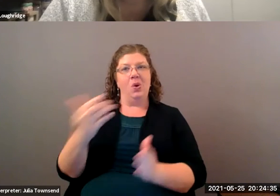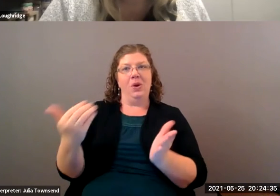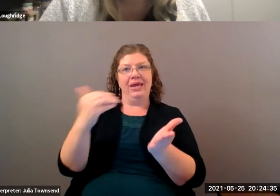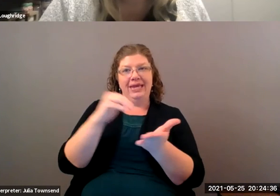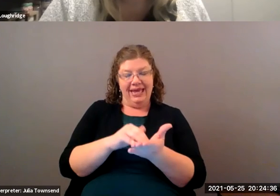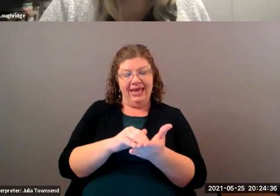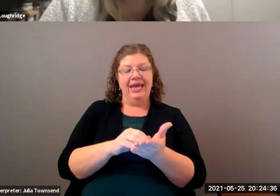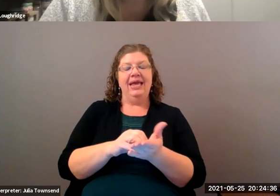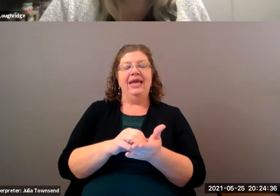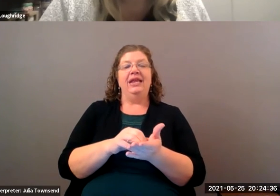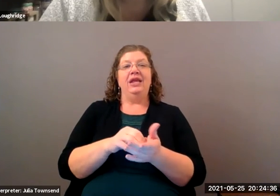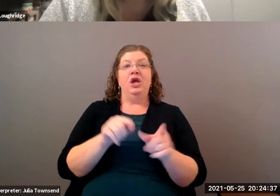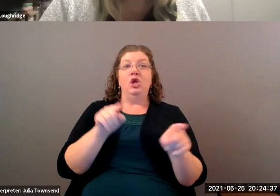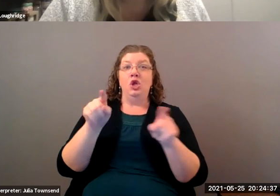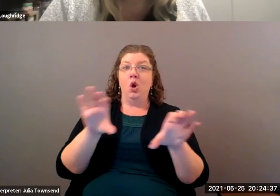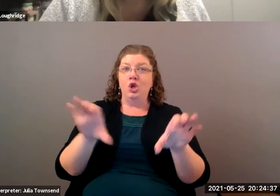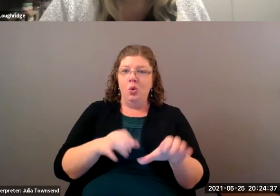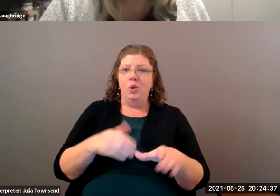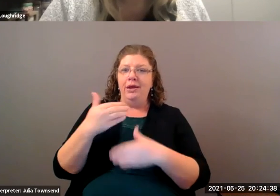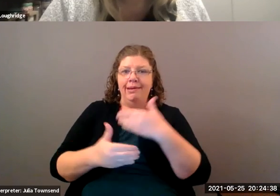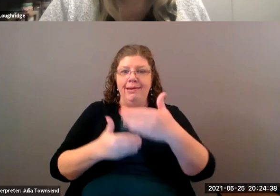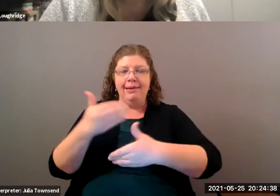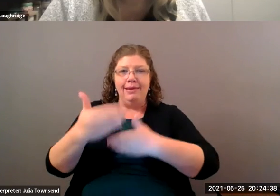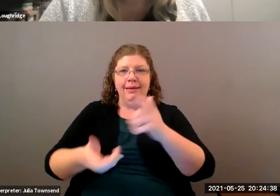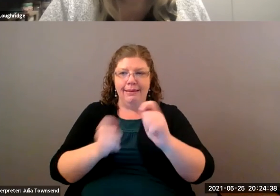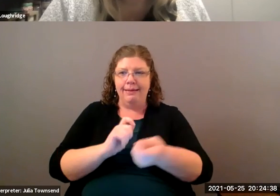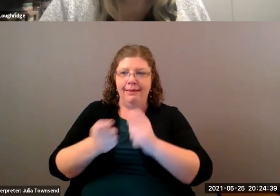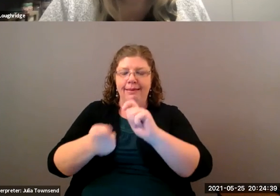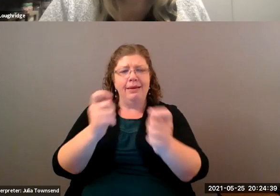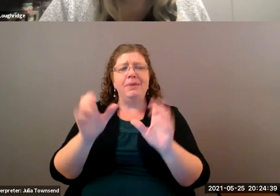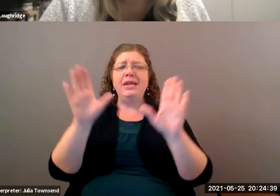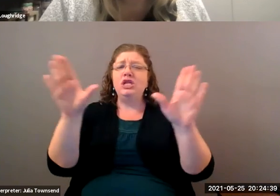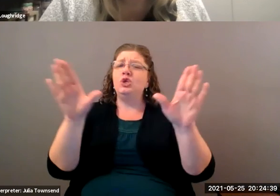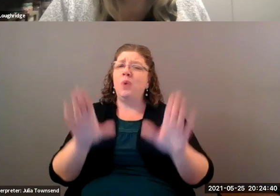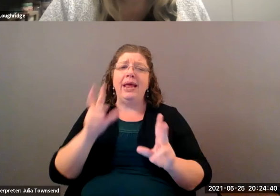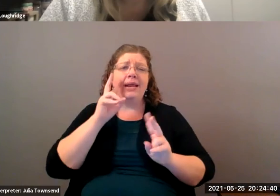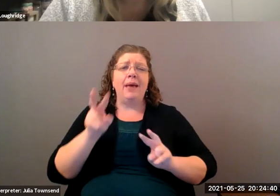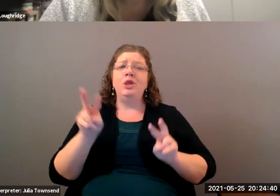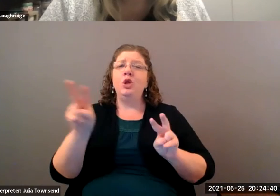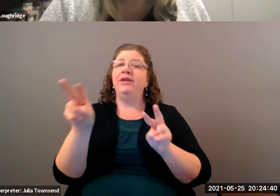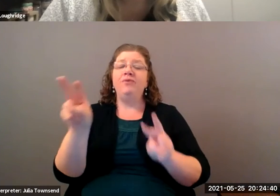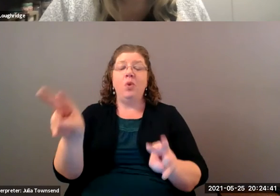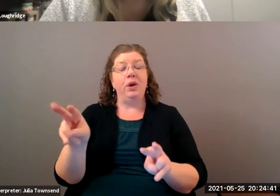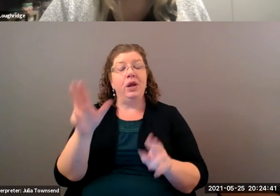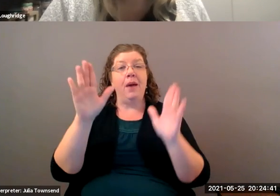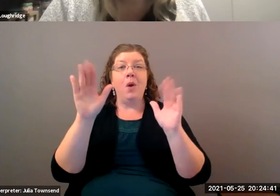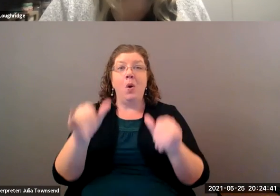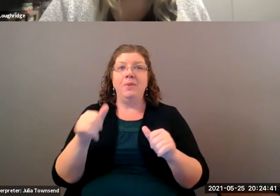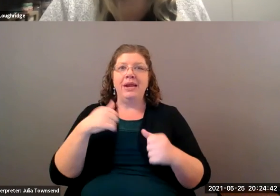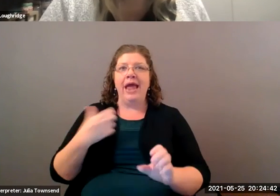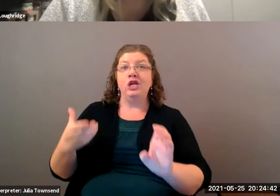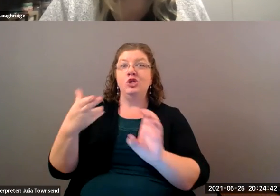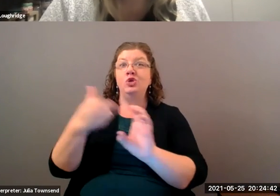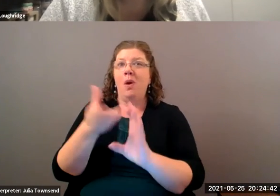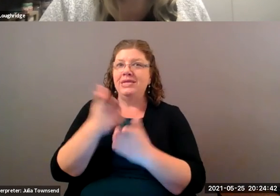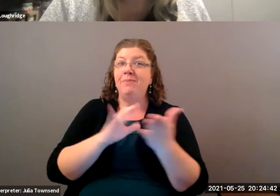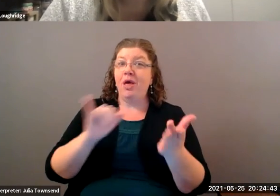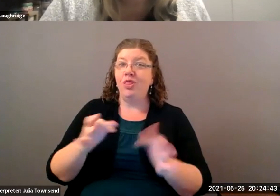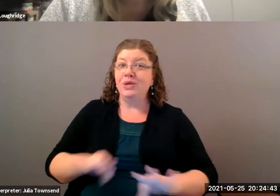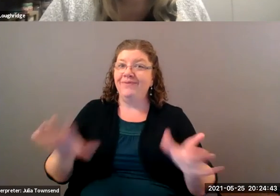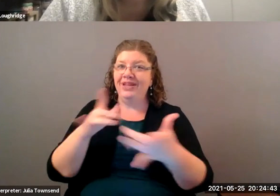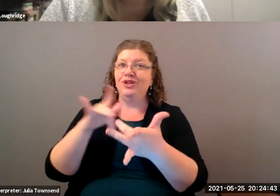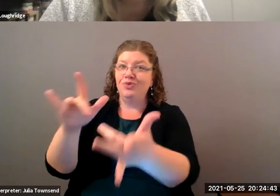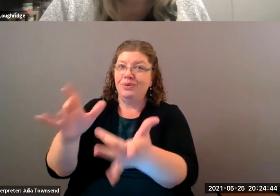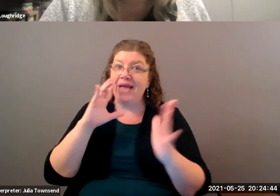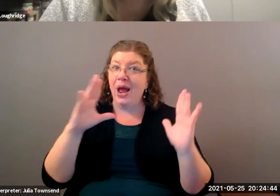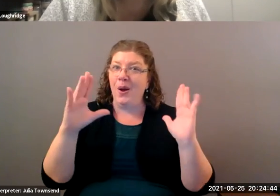porque ustedes contestaron y están haciendo exactamente lo que les habíamos pedido, que nos dieran más detalles. Espero también yo